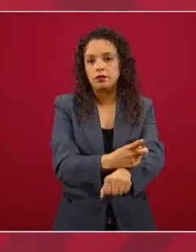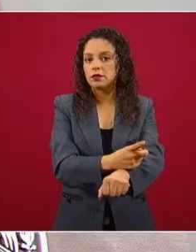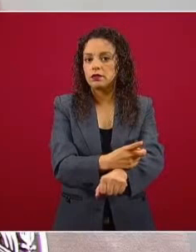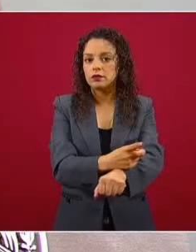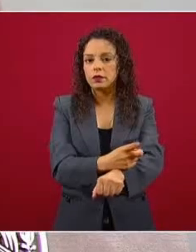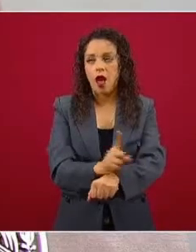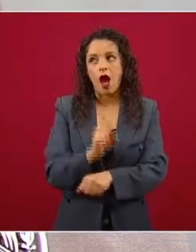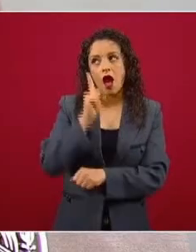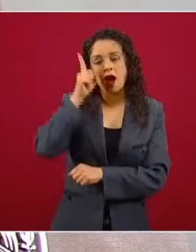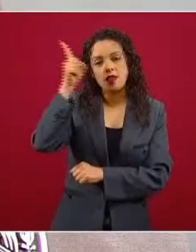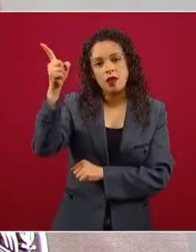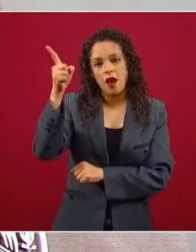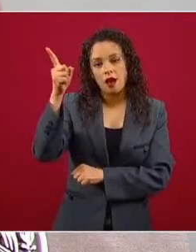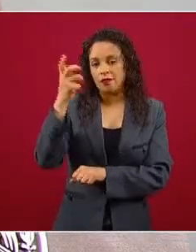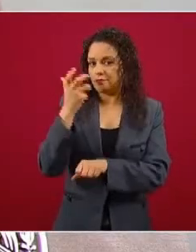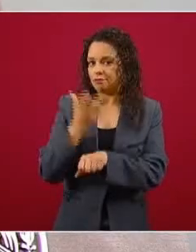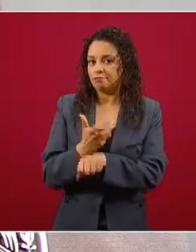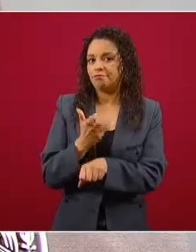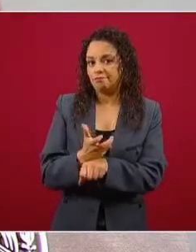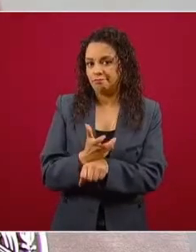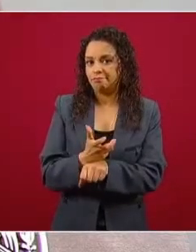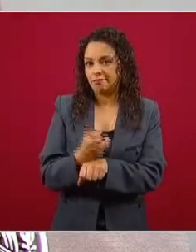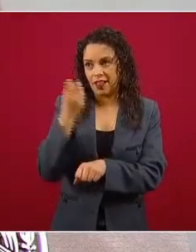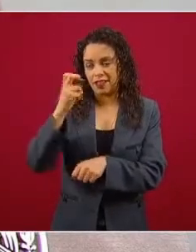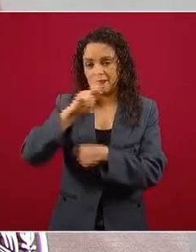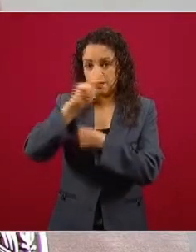en Estados Unidos y que